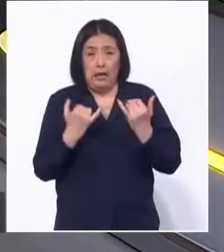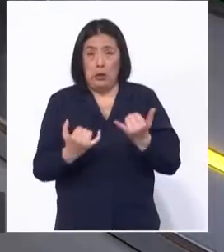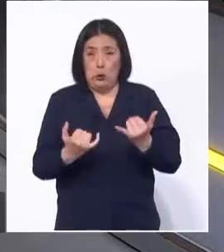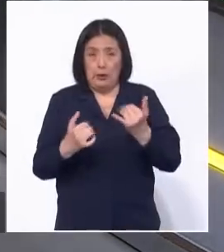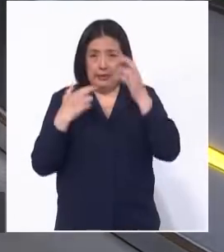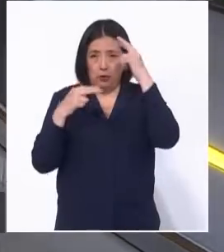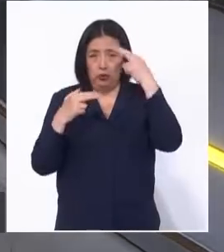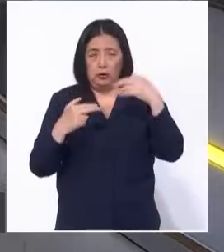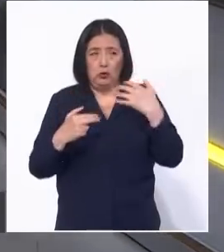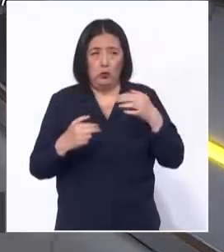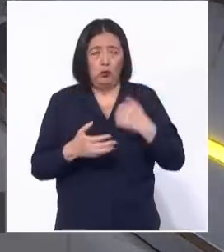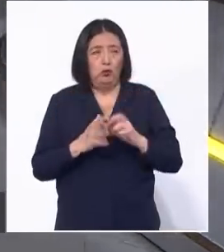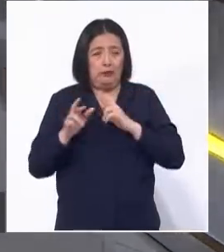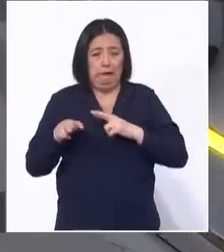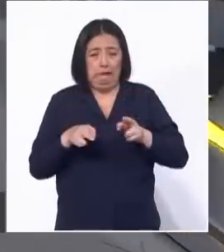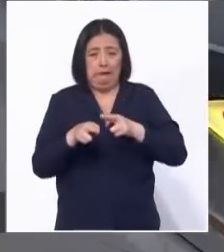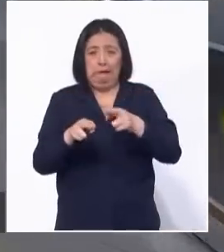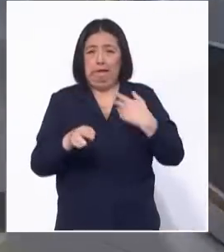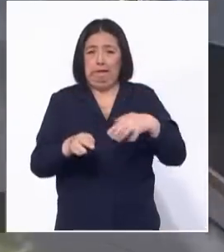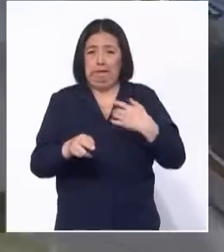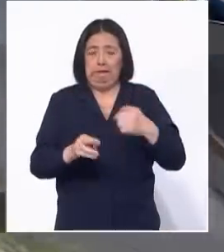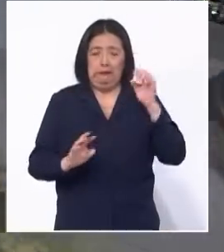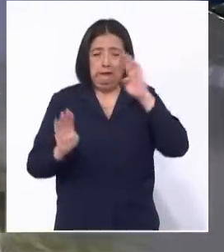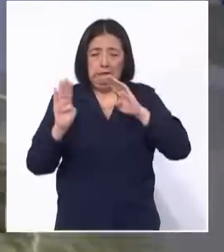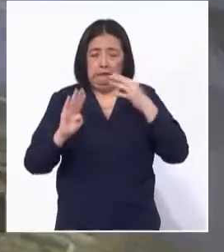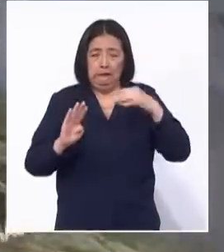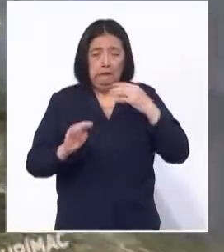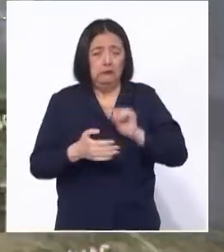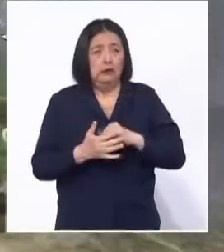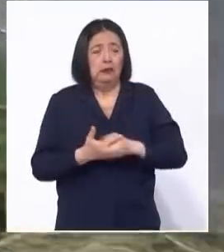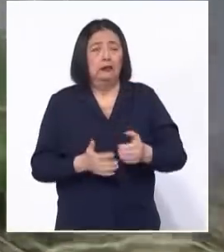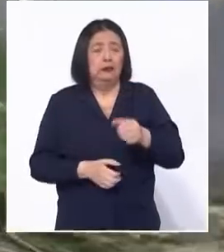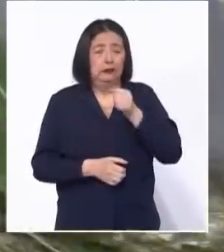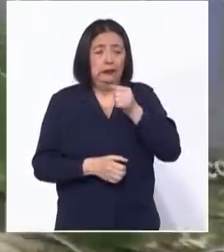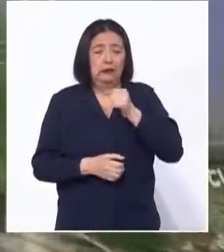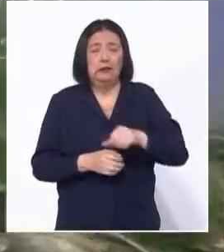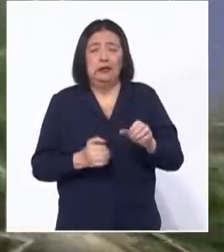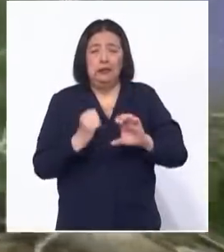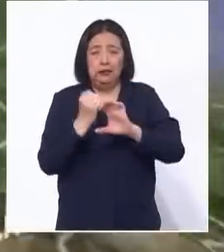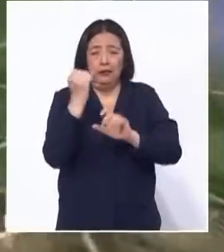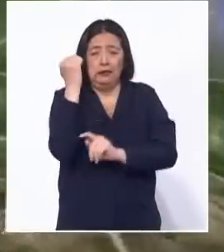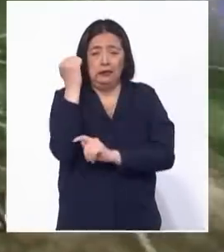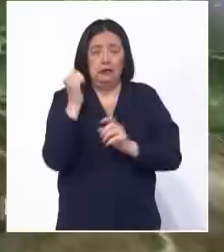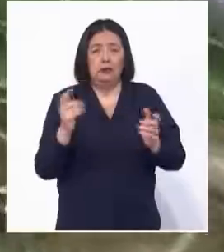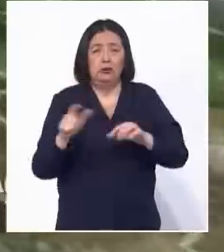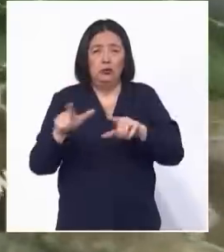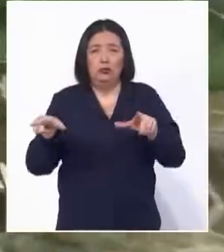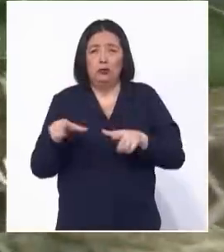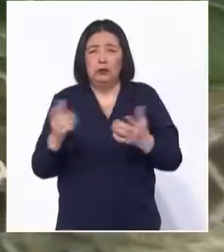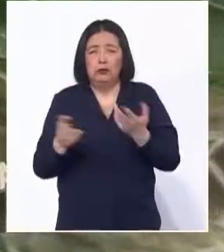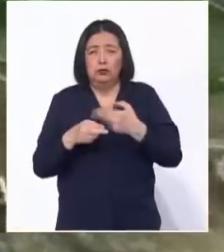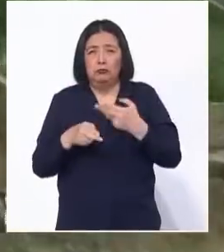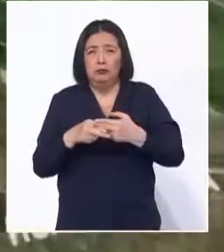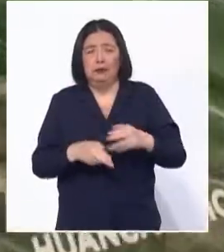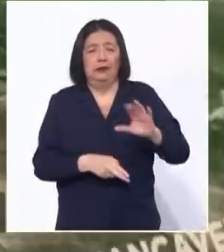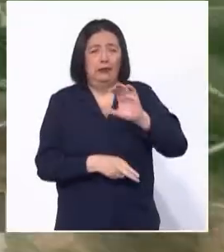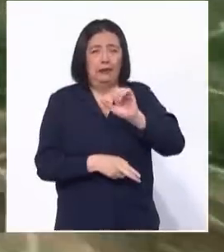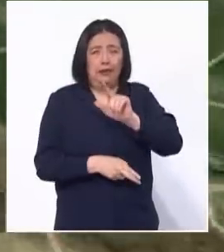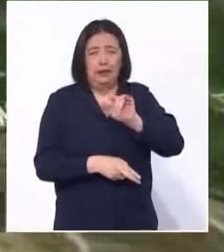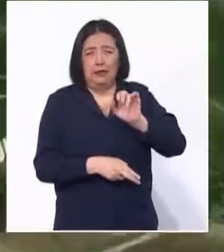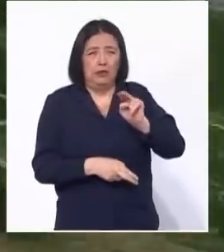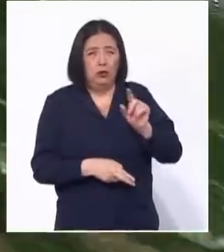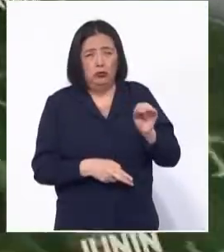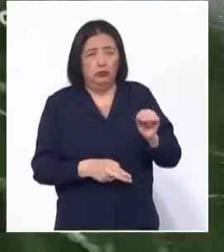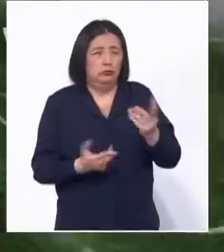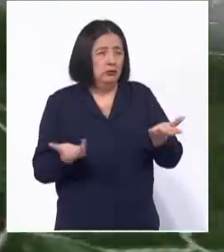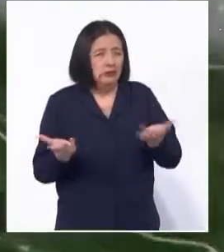noticia ahora, la situación de los ríos nos tiene preocupados. Carla Tencio se ha trasladado hasta Cañete, Calango específicamente. ¿Qué situación hay por allá? Ella